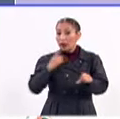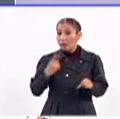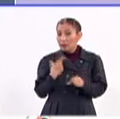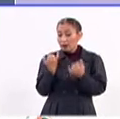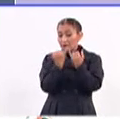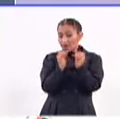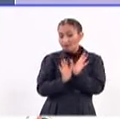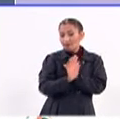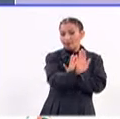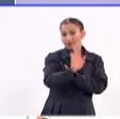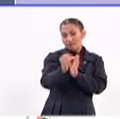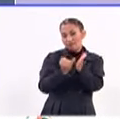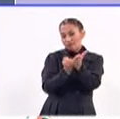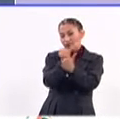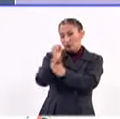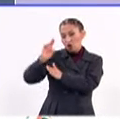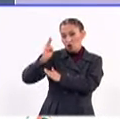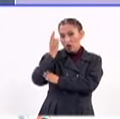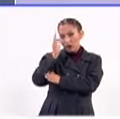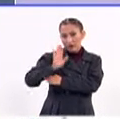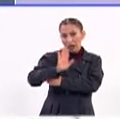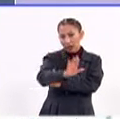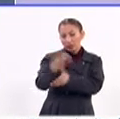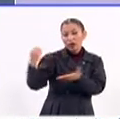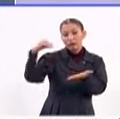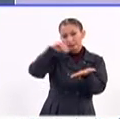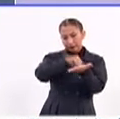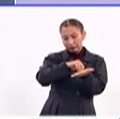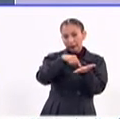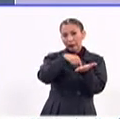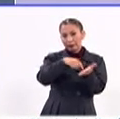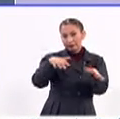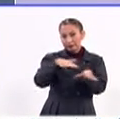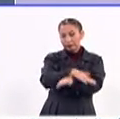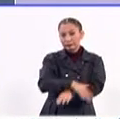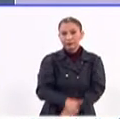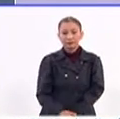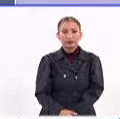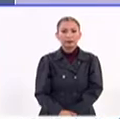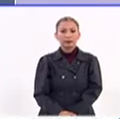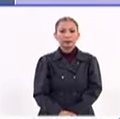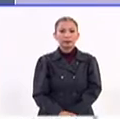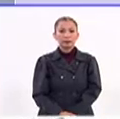la autonomía universitaria que será incluida en esta reforma.